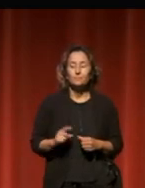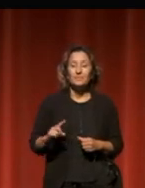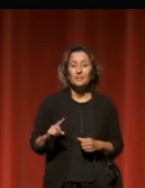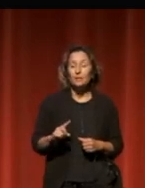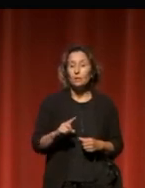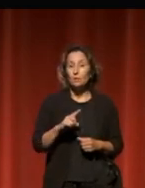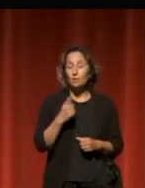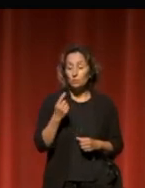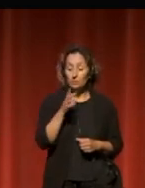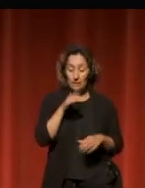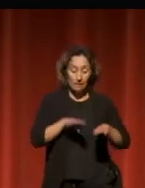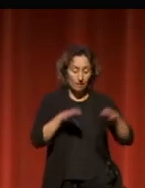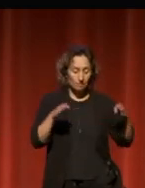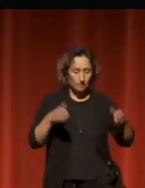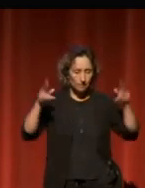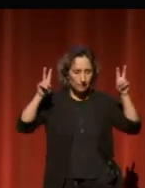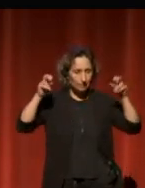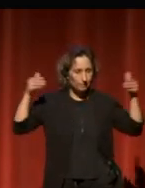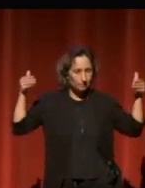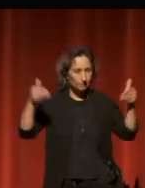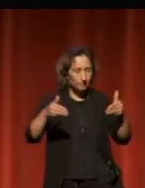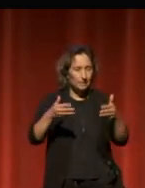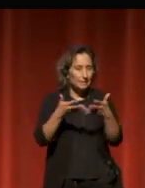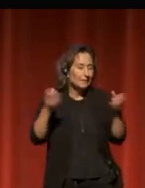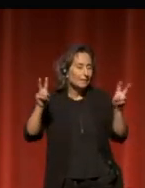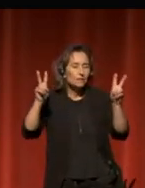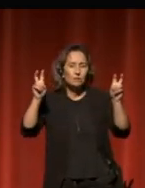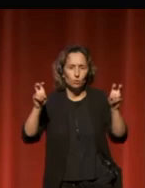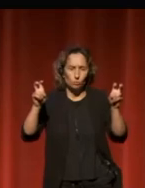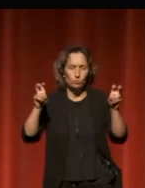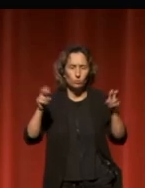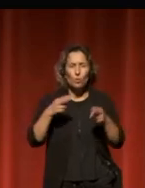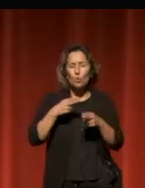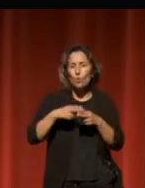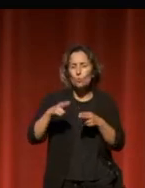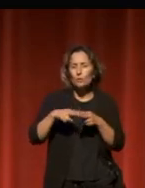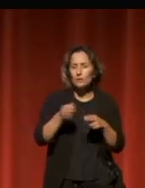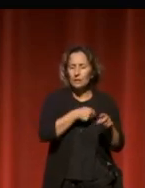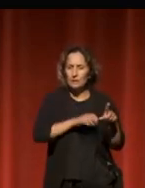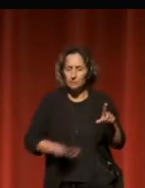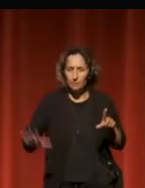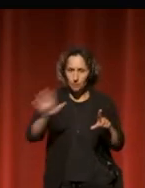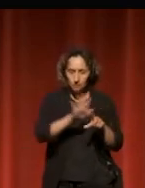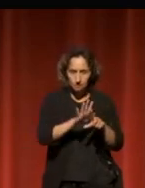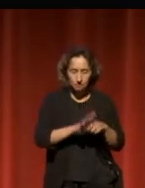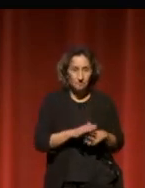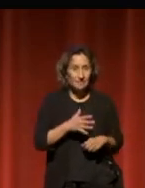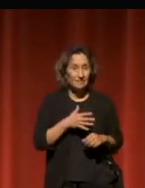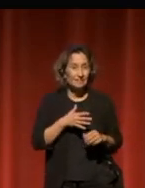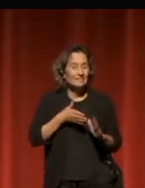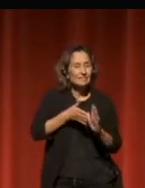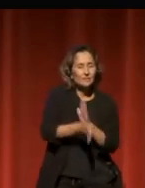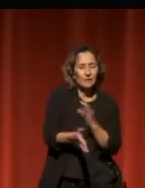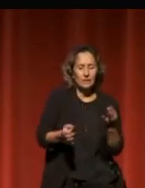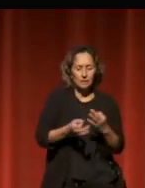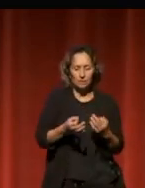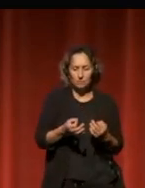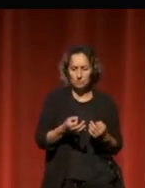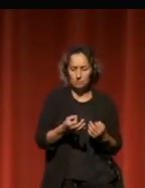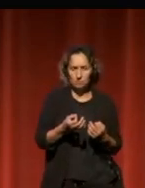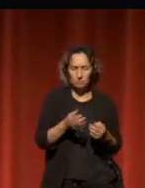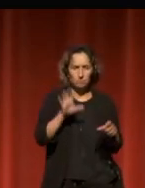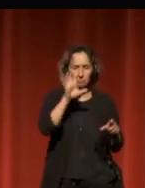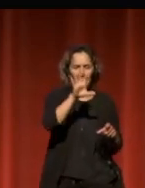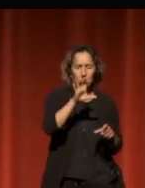ir centrando esta mesa es en el título de esta misma mesa, ¿no? Políticas españolas. ¿Qué quiere decir esto? Nuestro país es diverso,